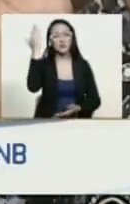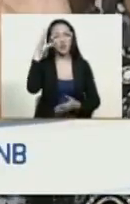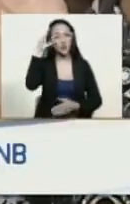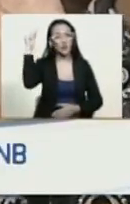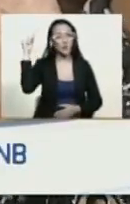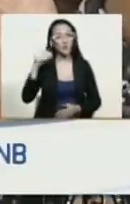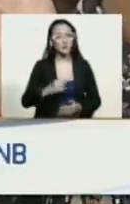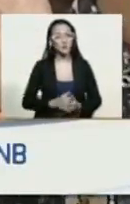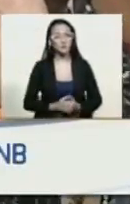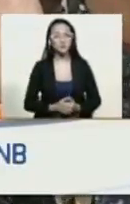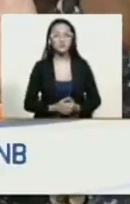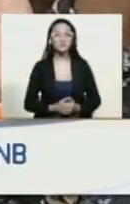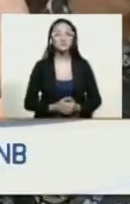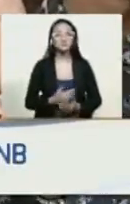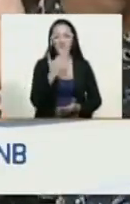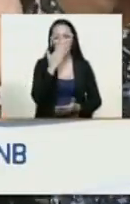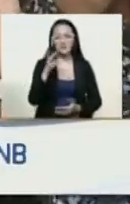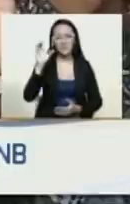patria,